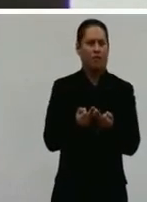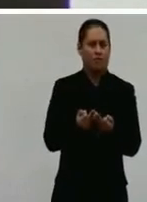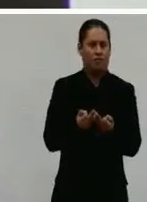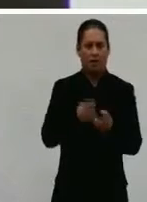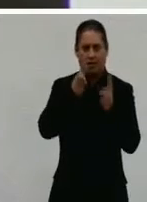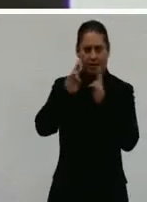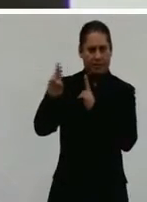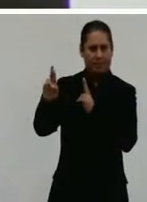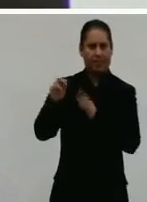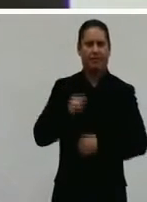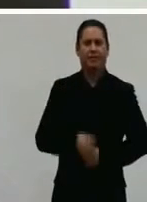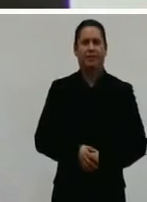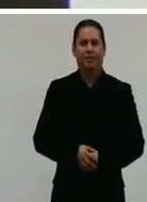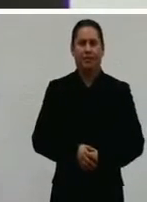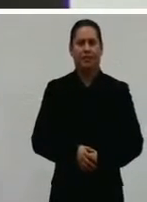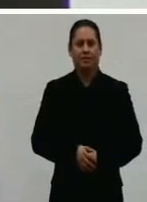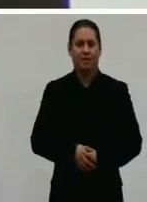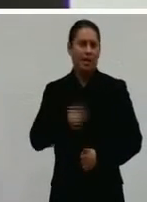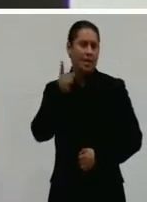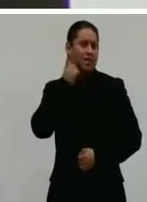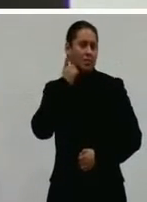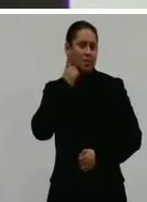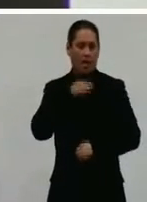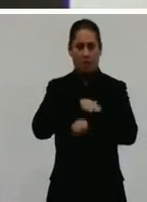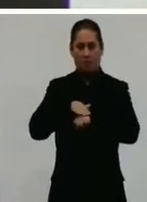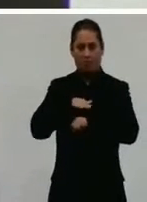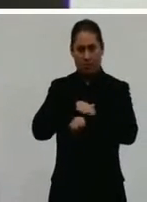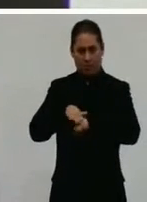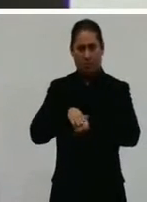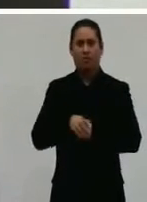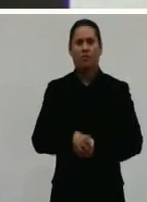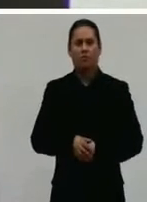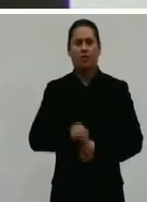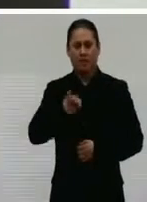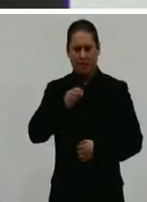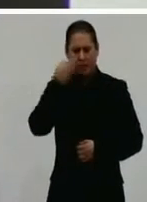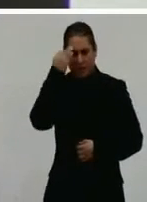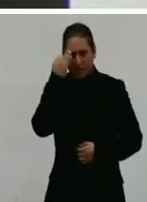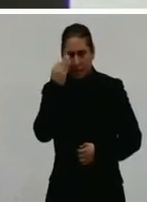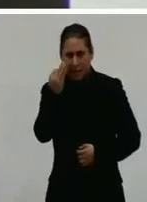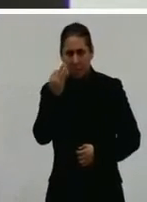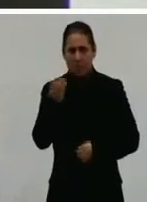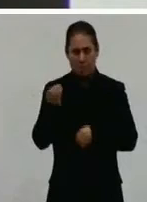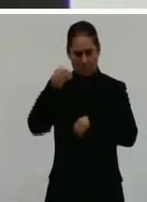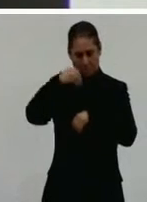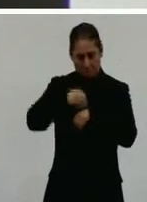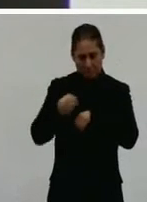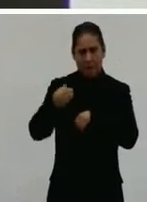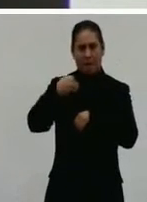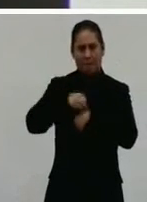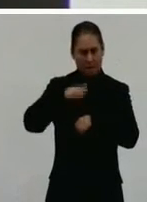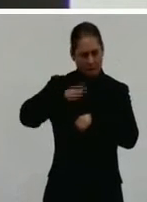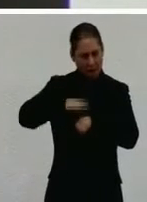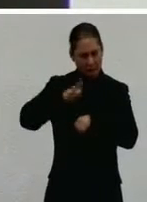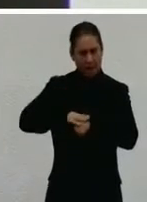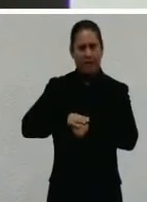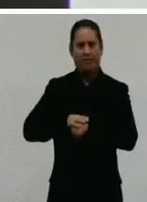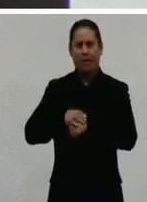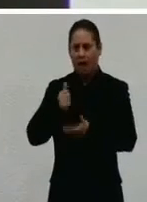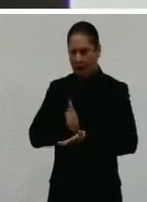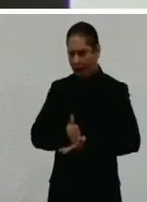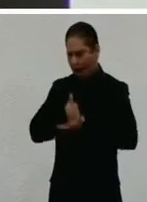pierda el respeto los diputados de morena invertimos nuestro tiempo en legislar a favor del pueblo